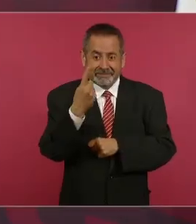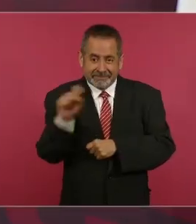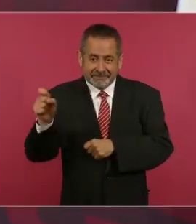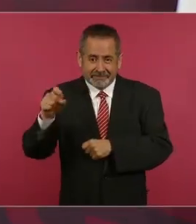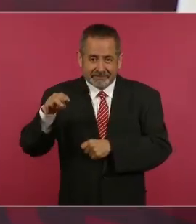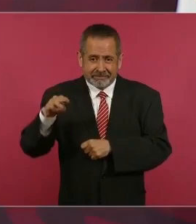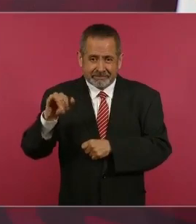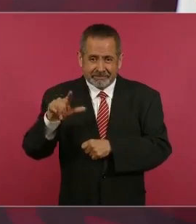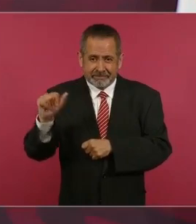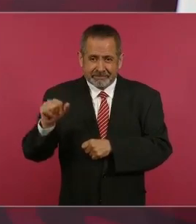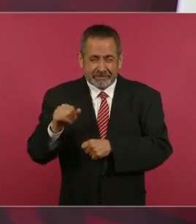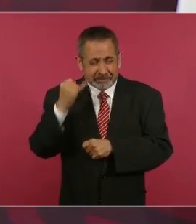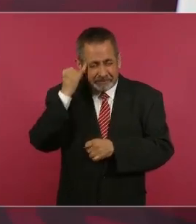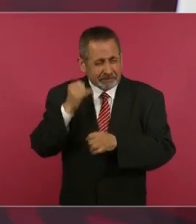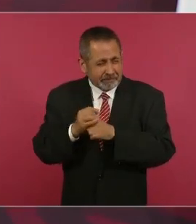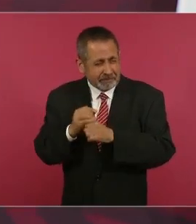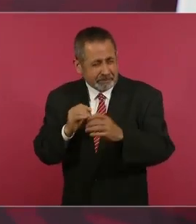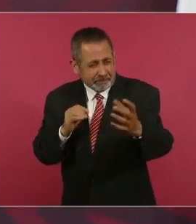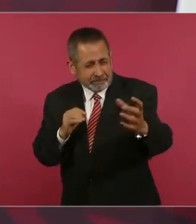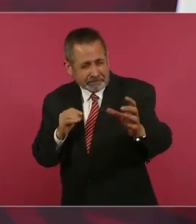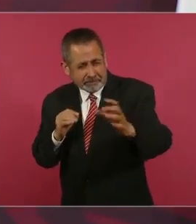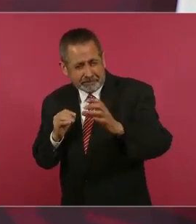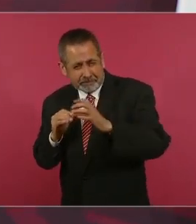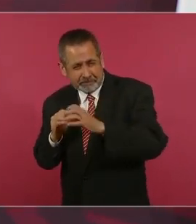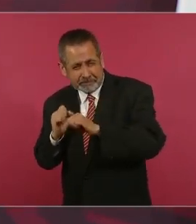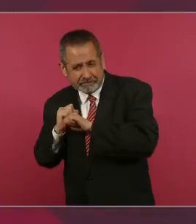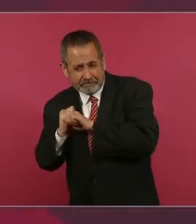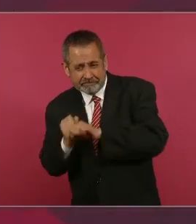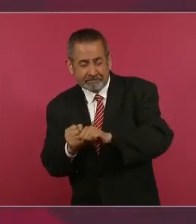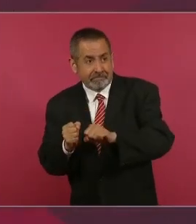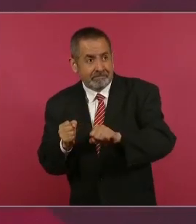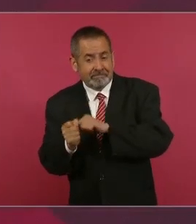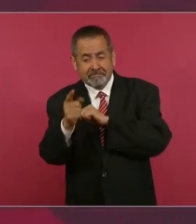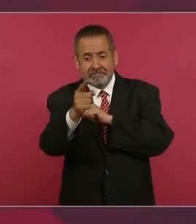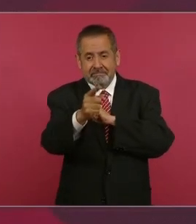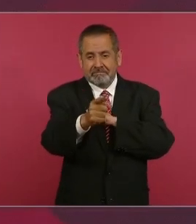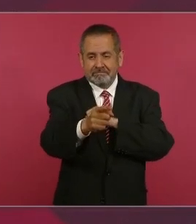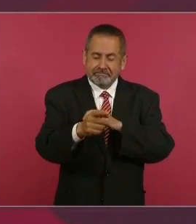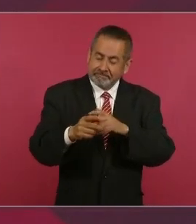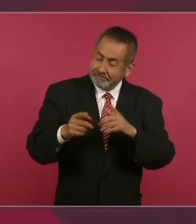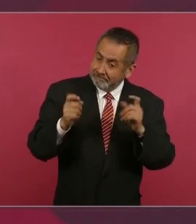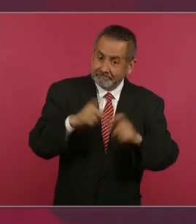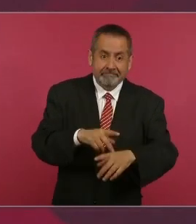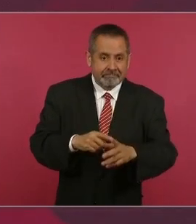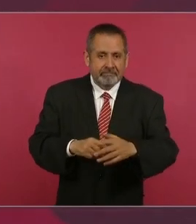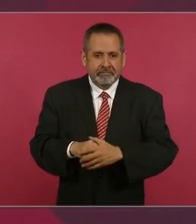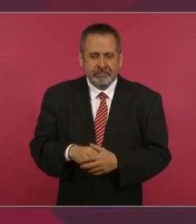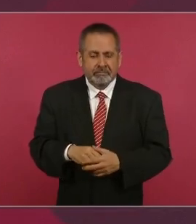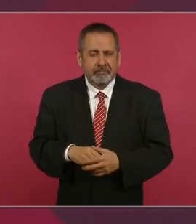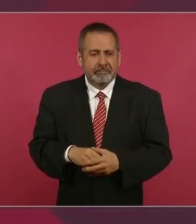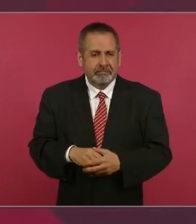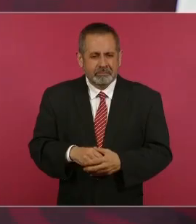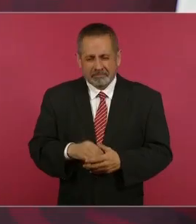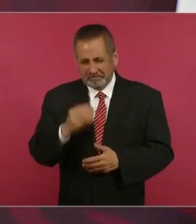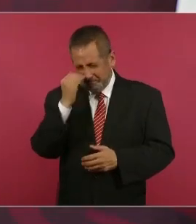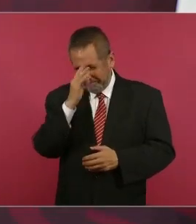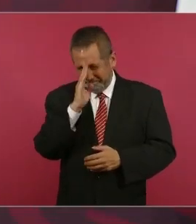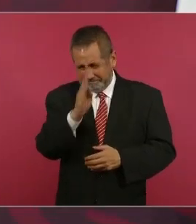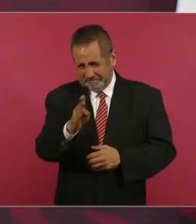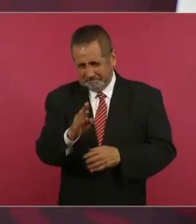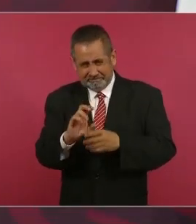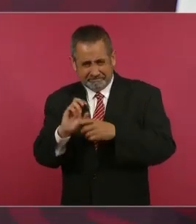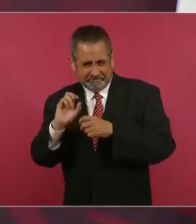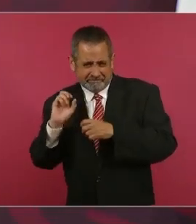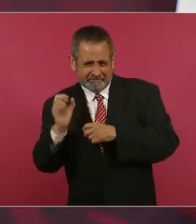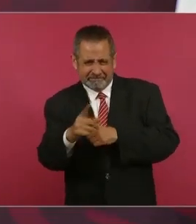Imagínense batearle a Chapman. Una lisa, una recta